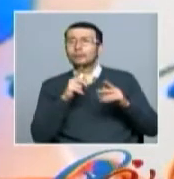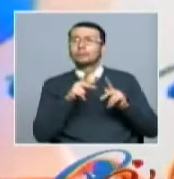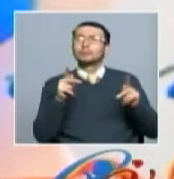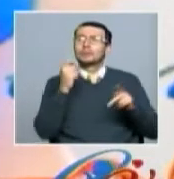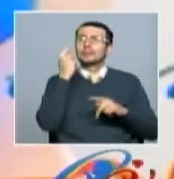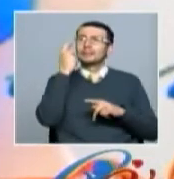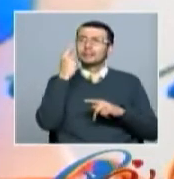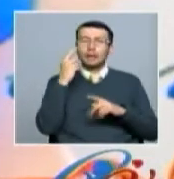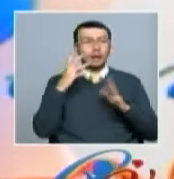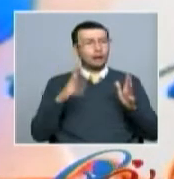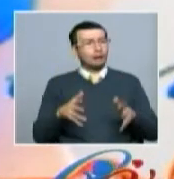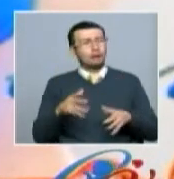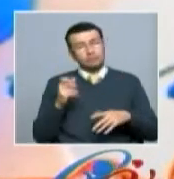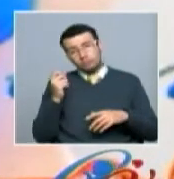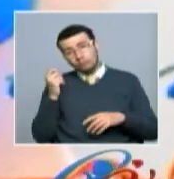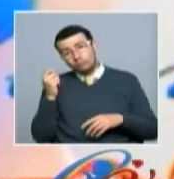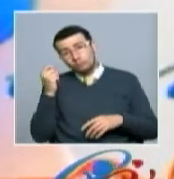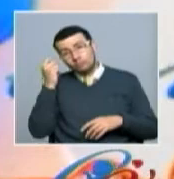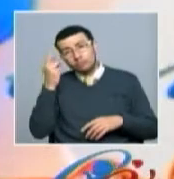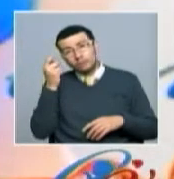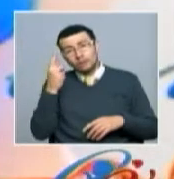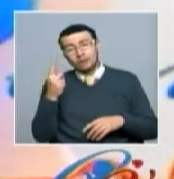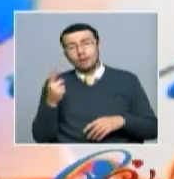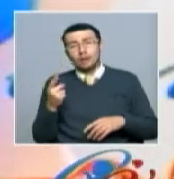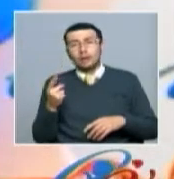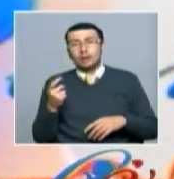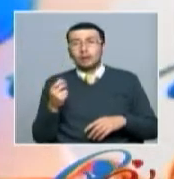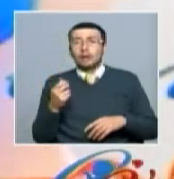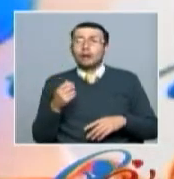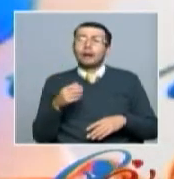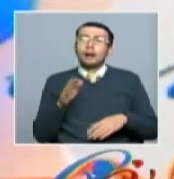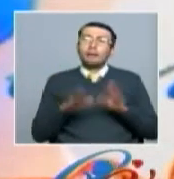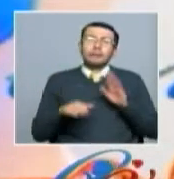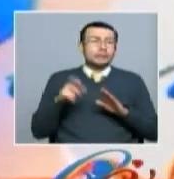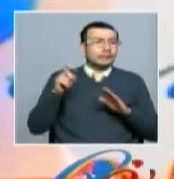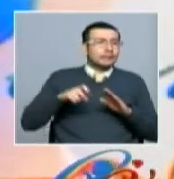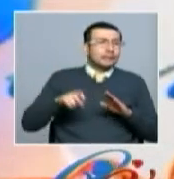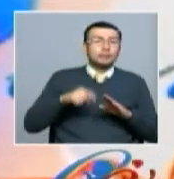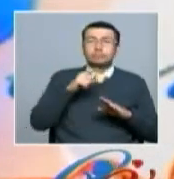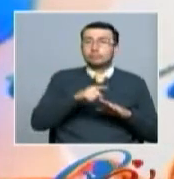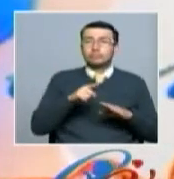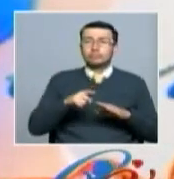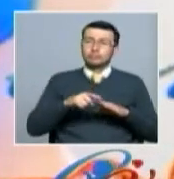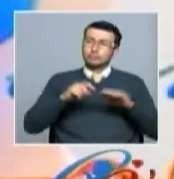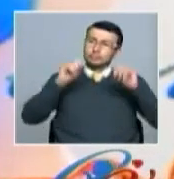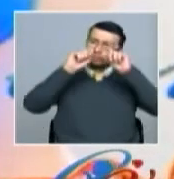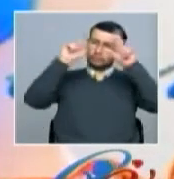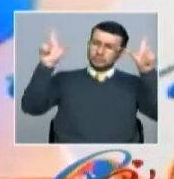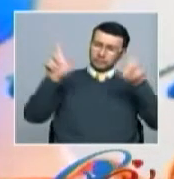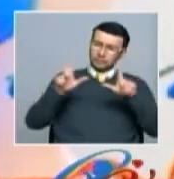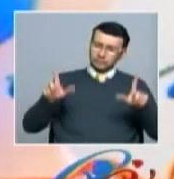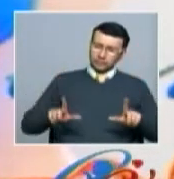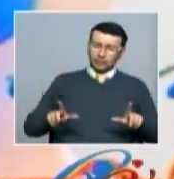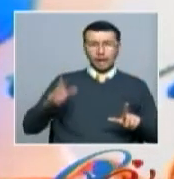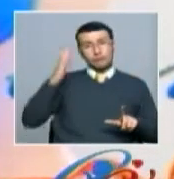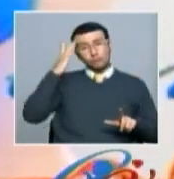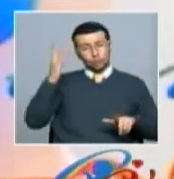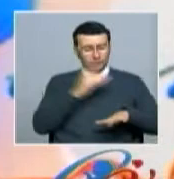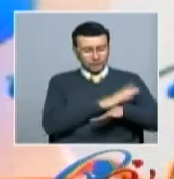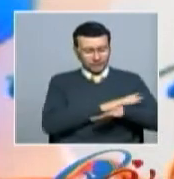entienda por qué muchas veces nosotros necesitamos de este tipo de radiografía para entender por qué se entumecen los